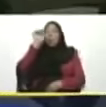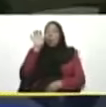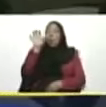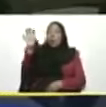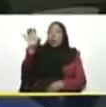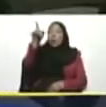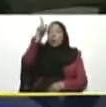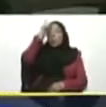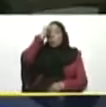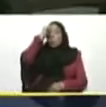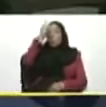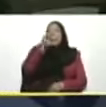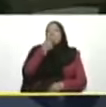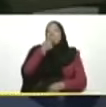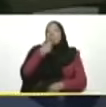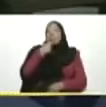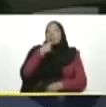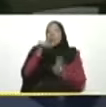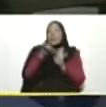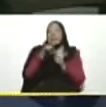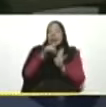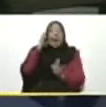Turquía es muy hermosa.